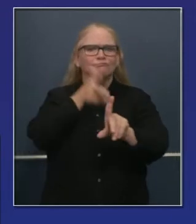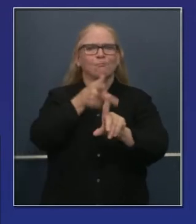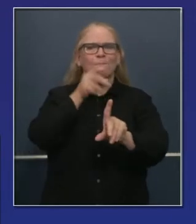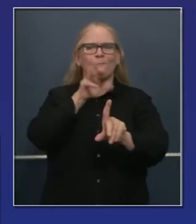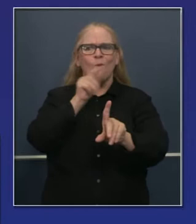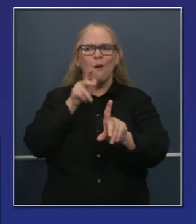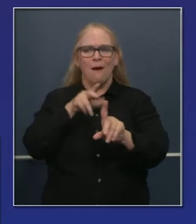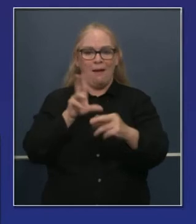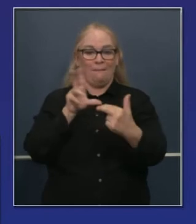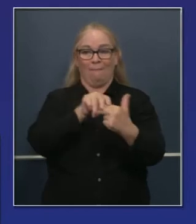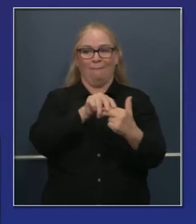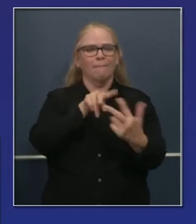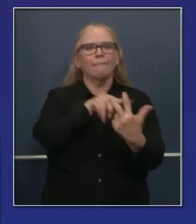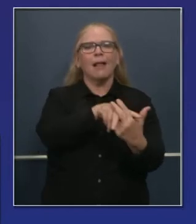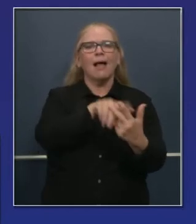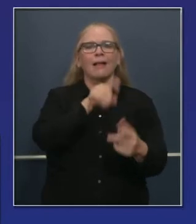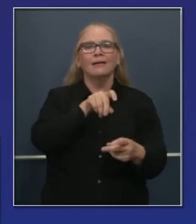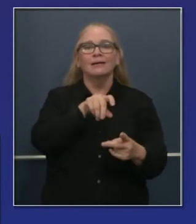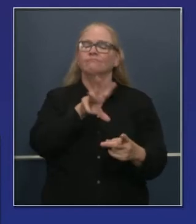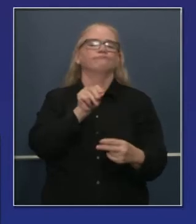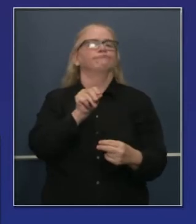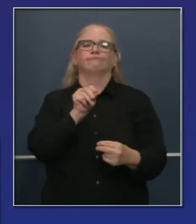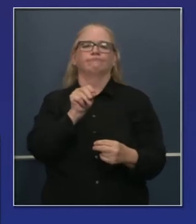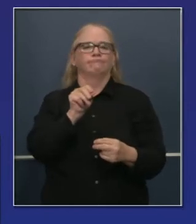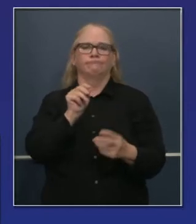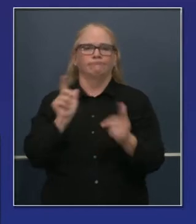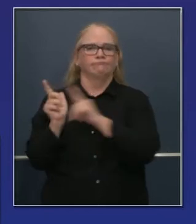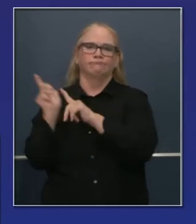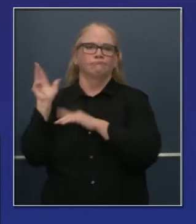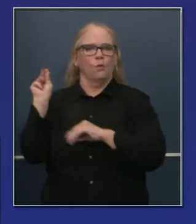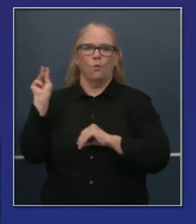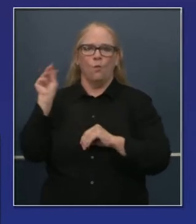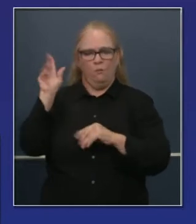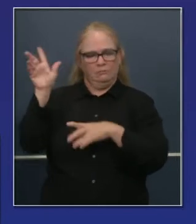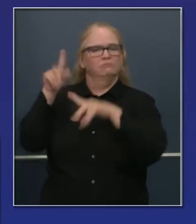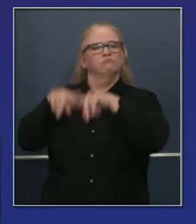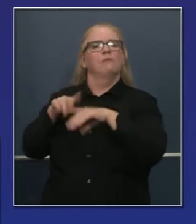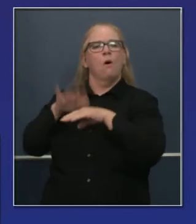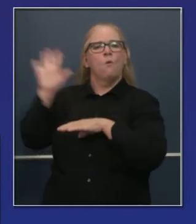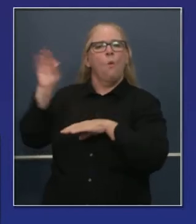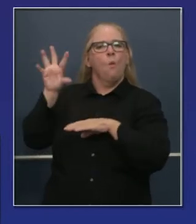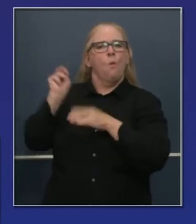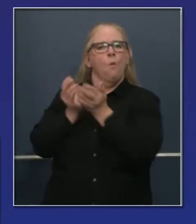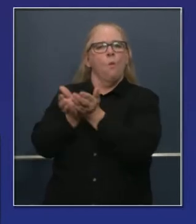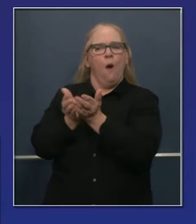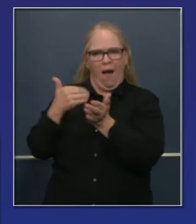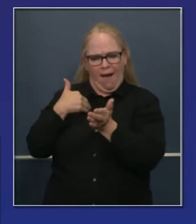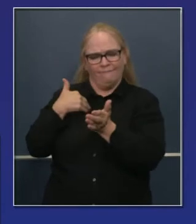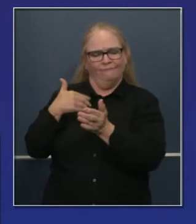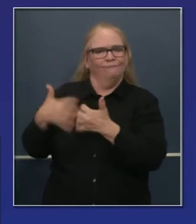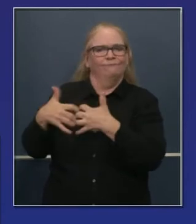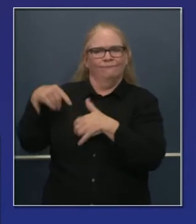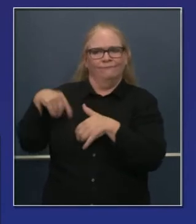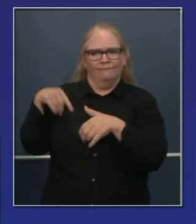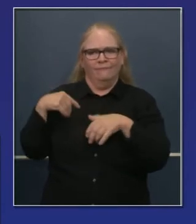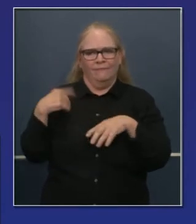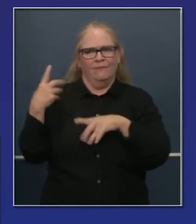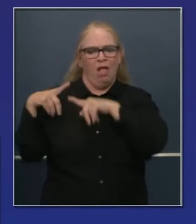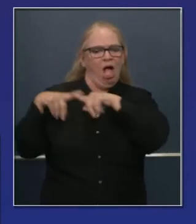grandes con contenedores que llegan al estado de california a nuestros puertos